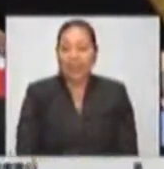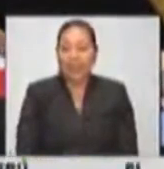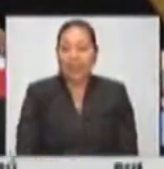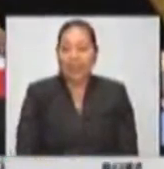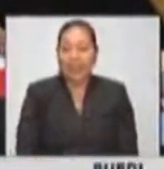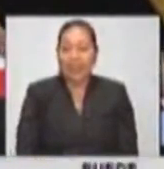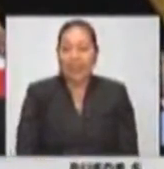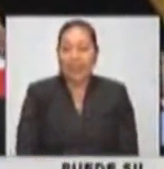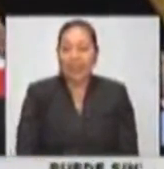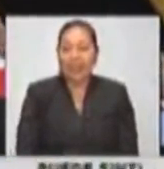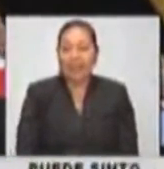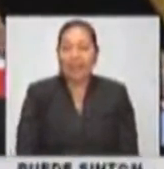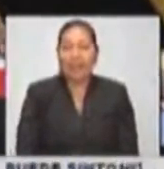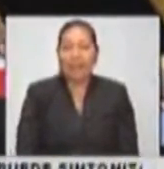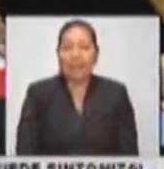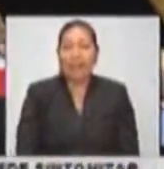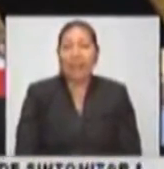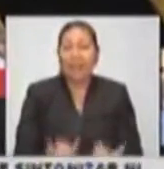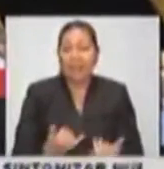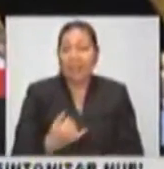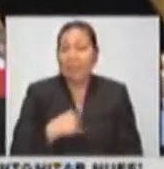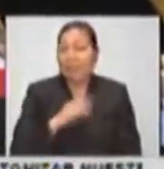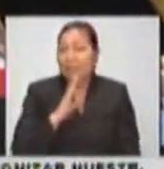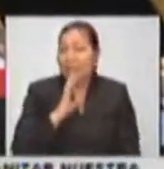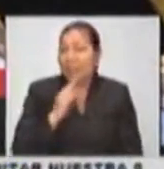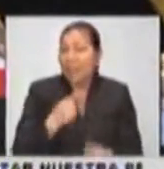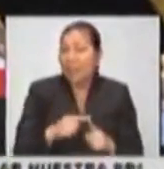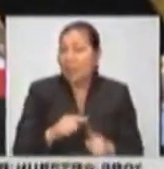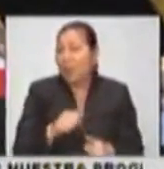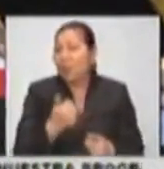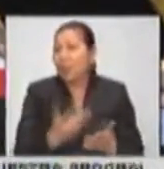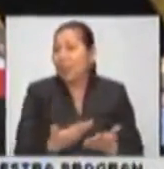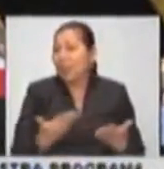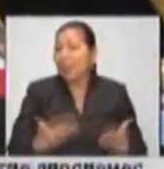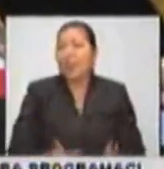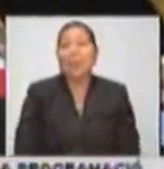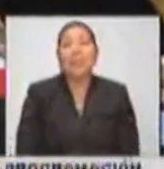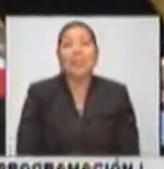Y entonces, ahí estamos mencionando una serie de otros instrumentos